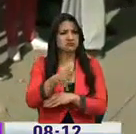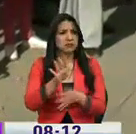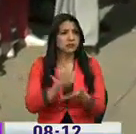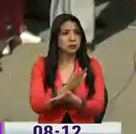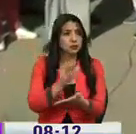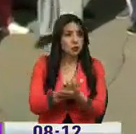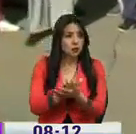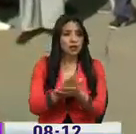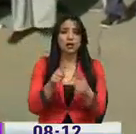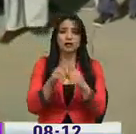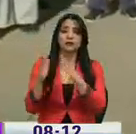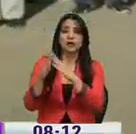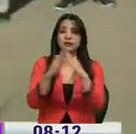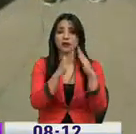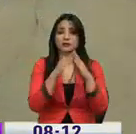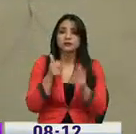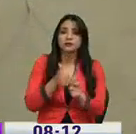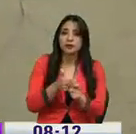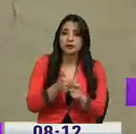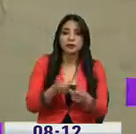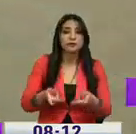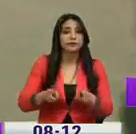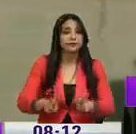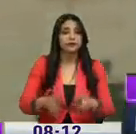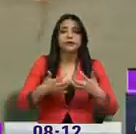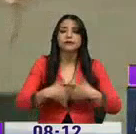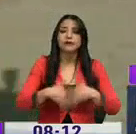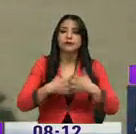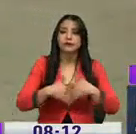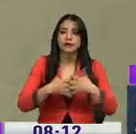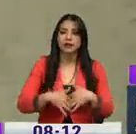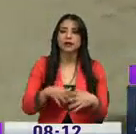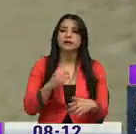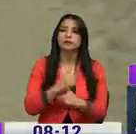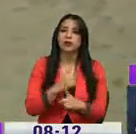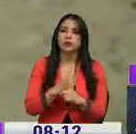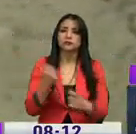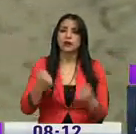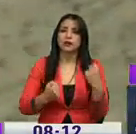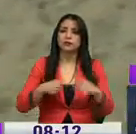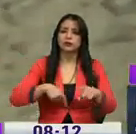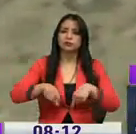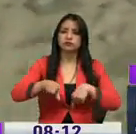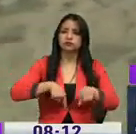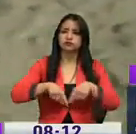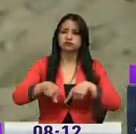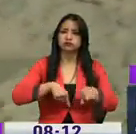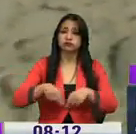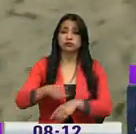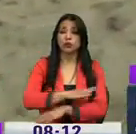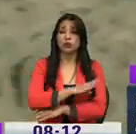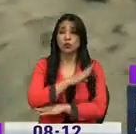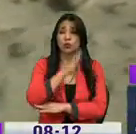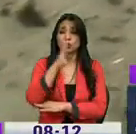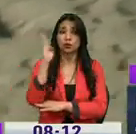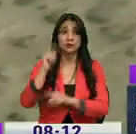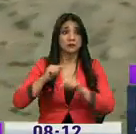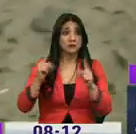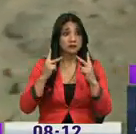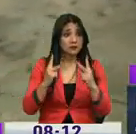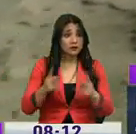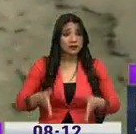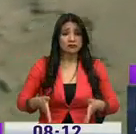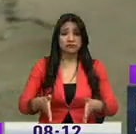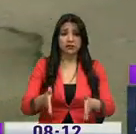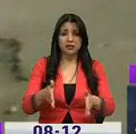escuelas y muchos conjuntos habitacionales, inclusive fábricas. De allí la gran carga vehicular que tiene durante todo el día. Pero ustedes pueden ver las malas